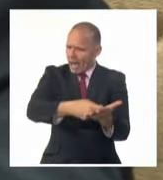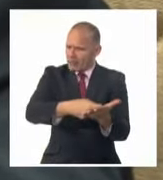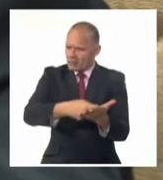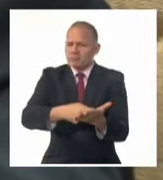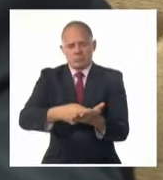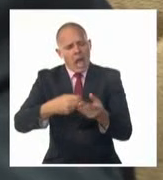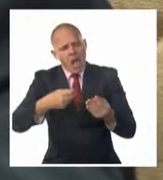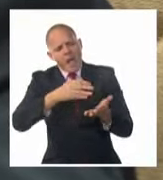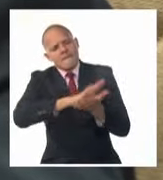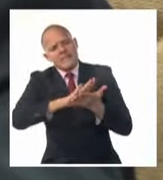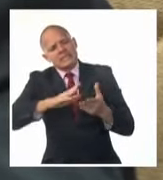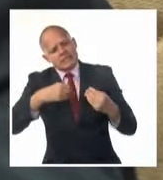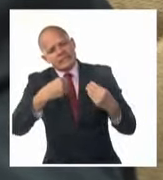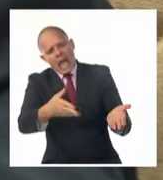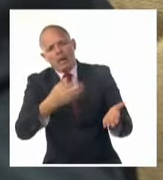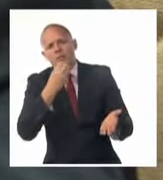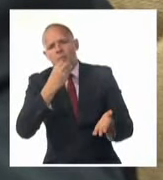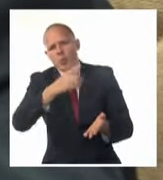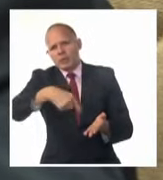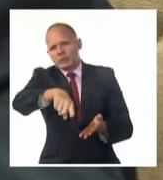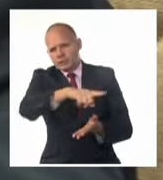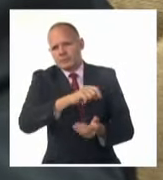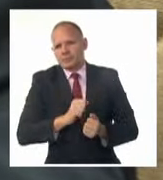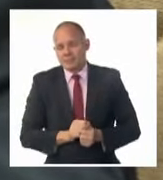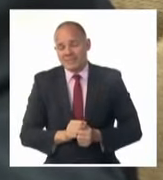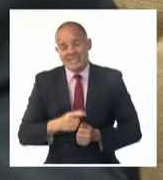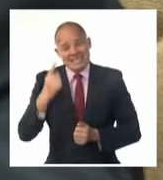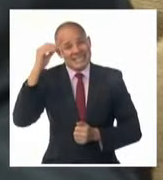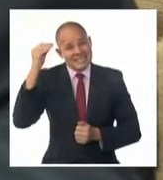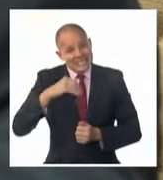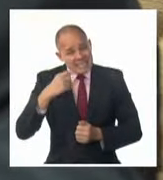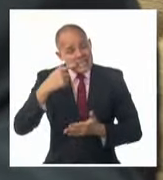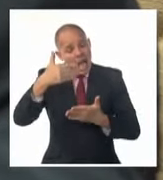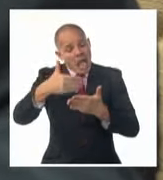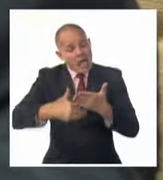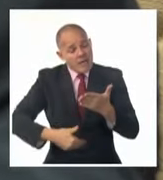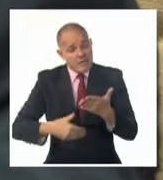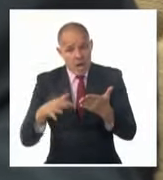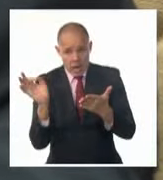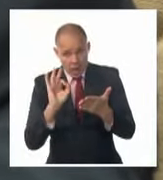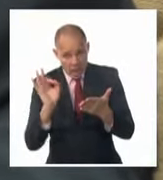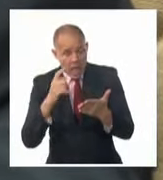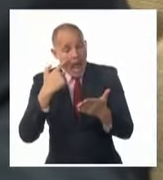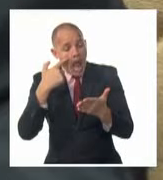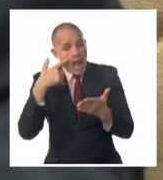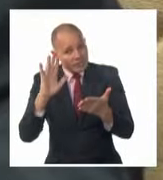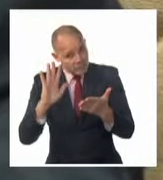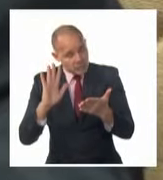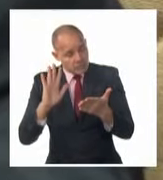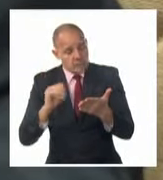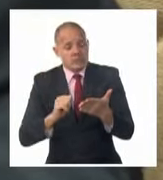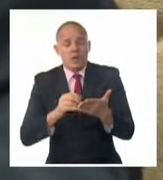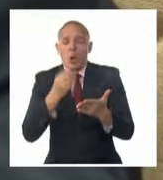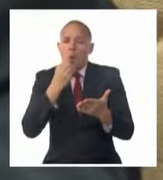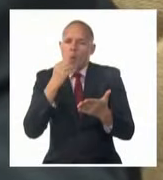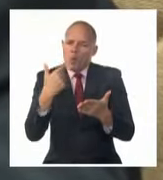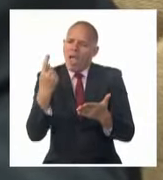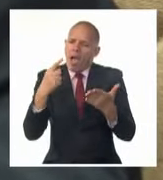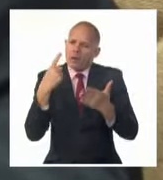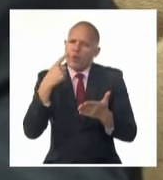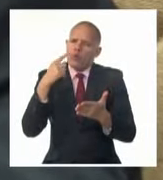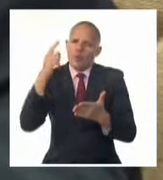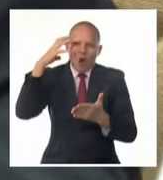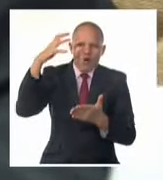Aunque la situación de en estos proyectos todavía no se menciona la participación de los estados observadores.